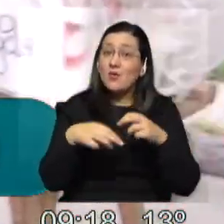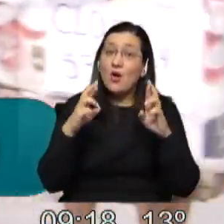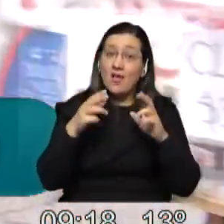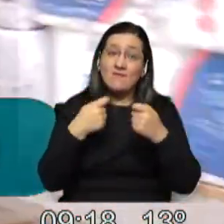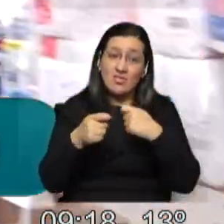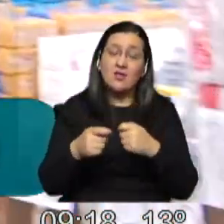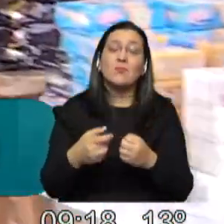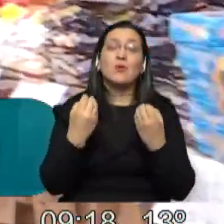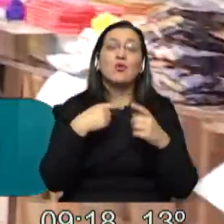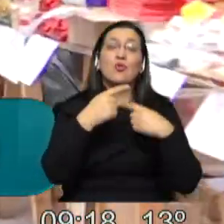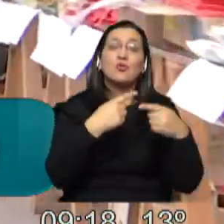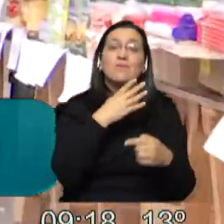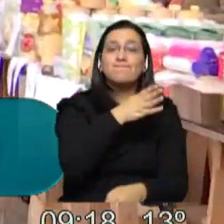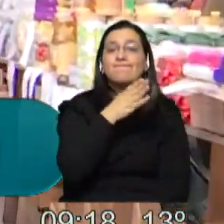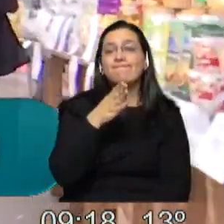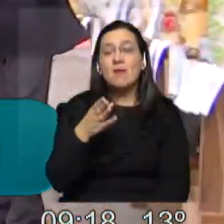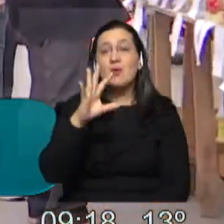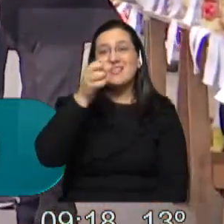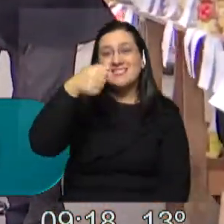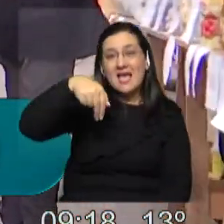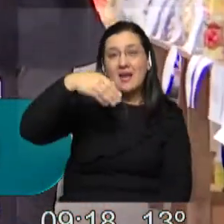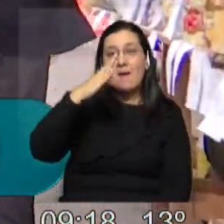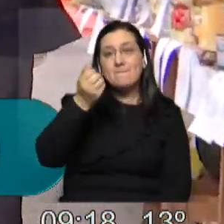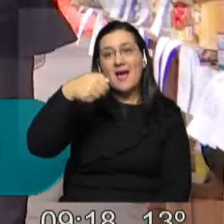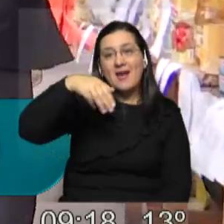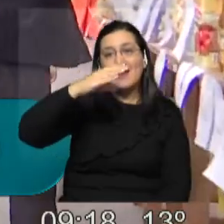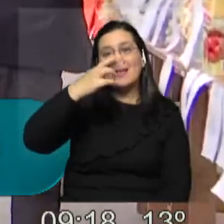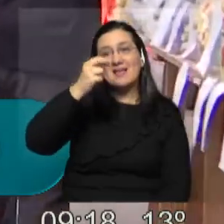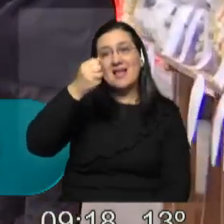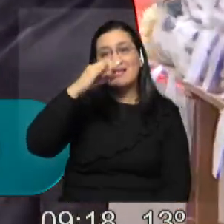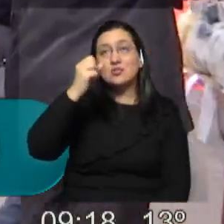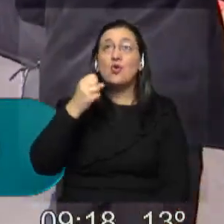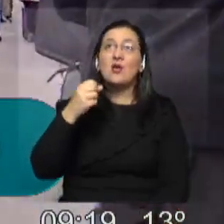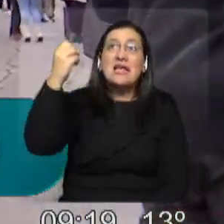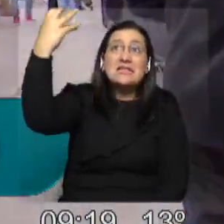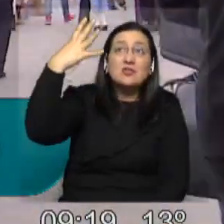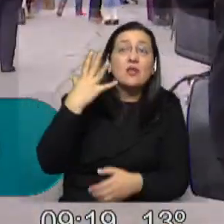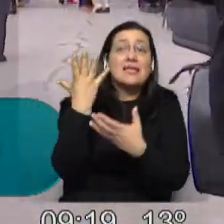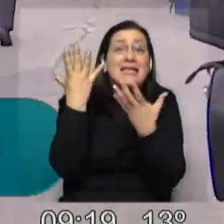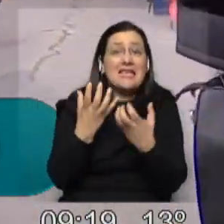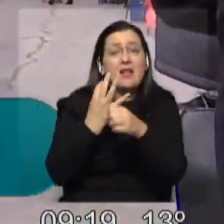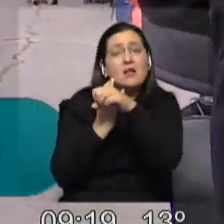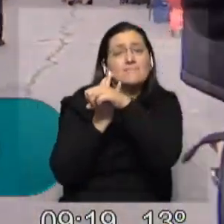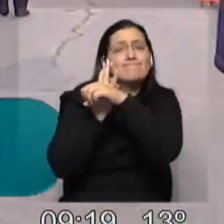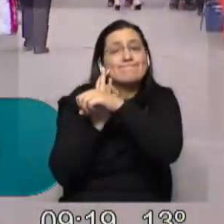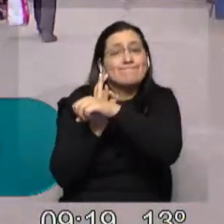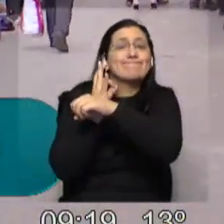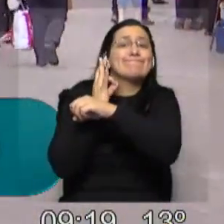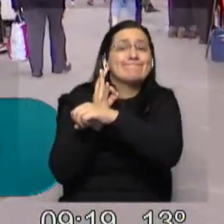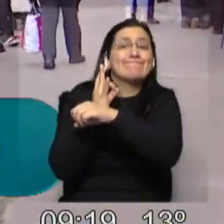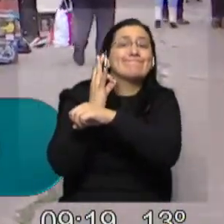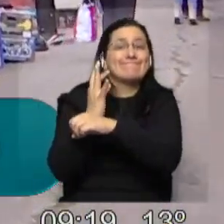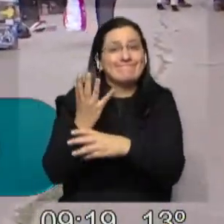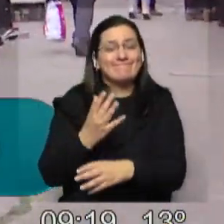recorriendo aquí San Pancracio, Fito, donde quiere salir el Astro Rey, donde quiere asomar el sol en esta